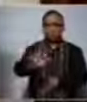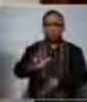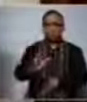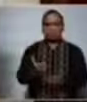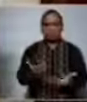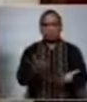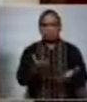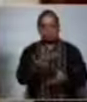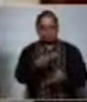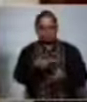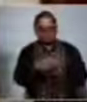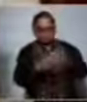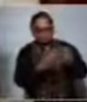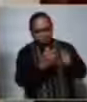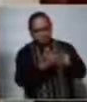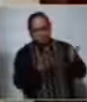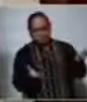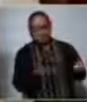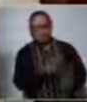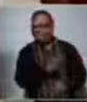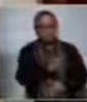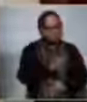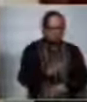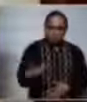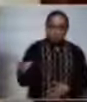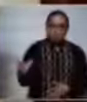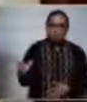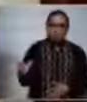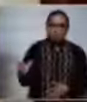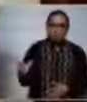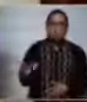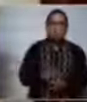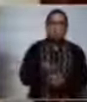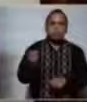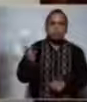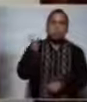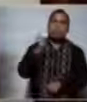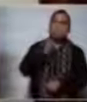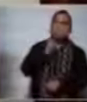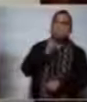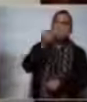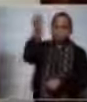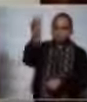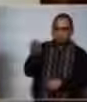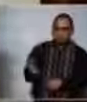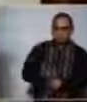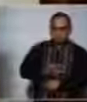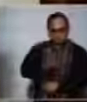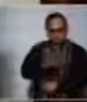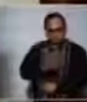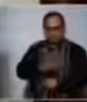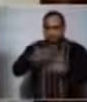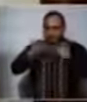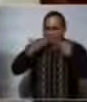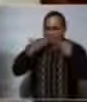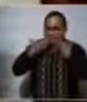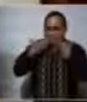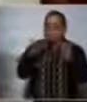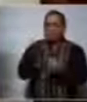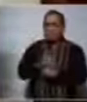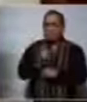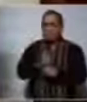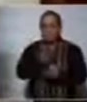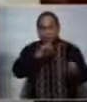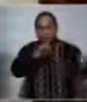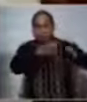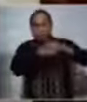que Andrés Manuel es un hombre muy humano, muy sensible, aunque sean sus adversarios. Pero yo creo que también